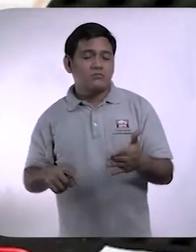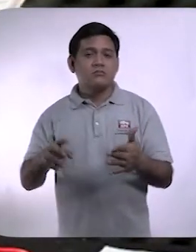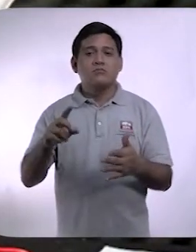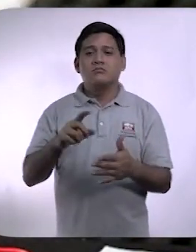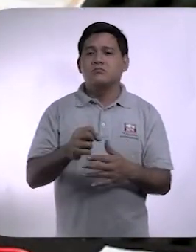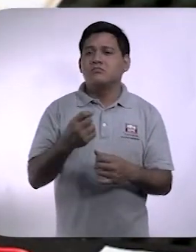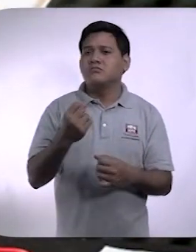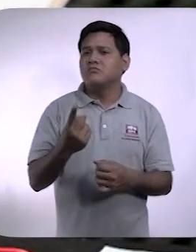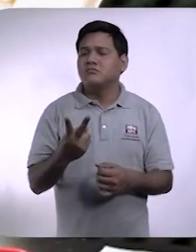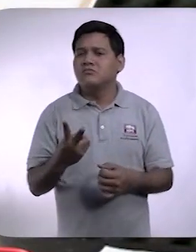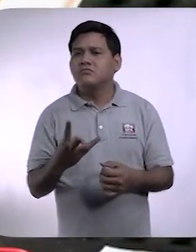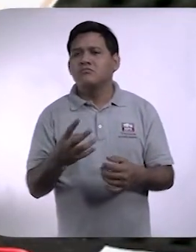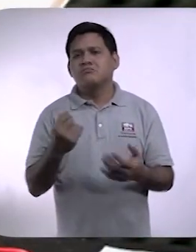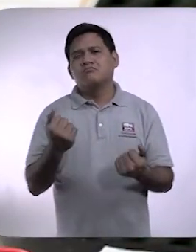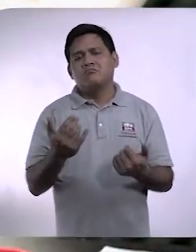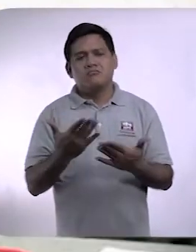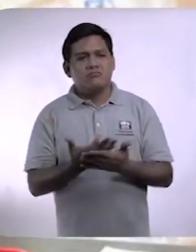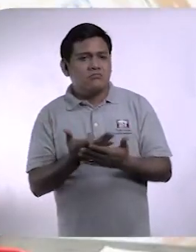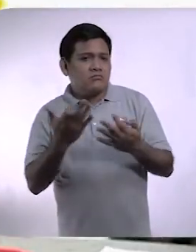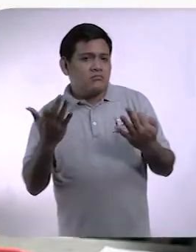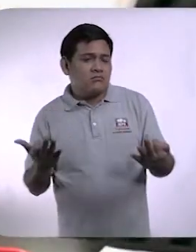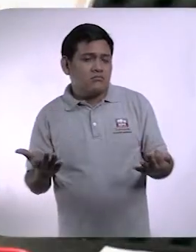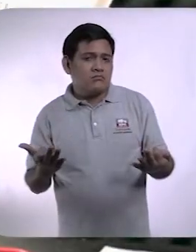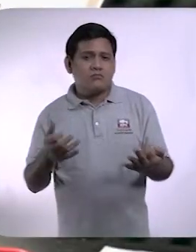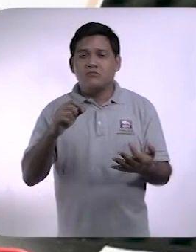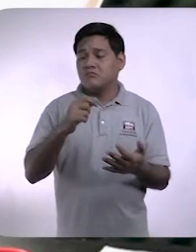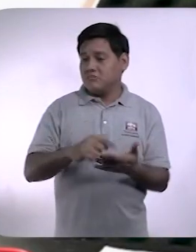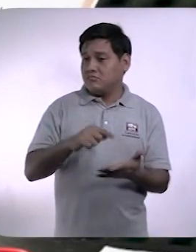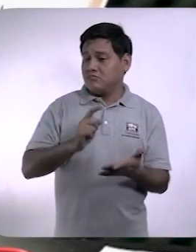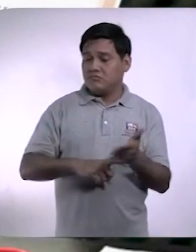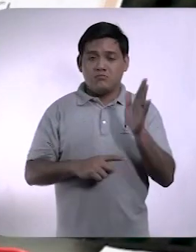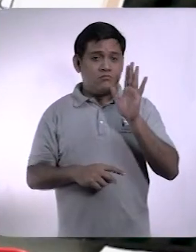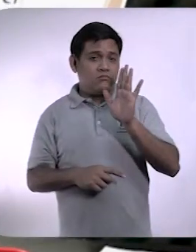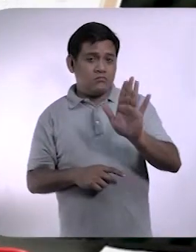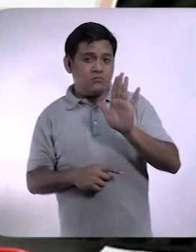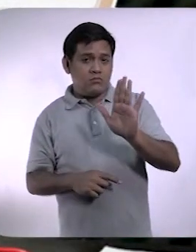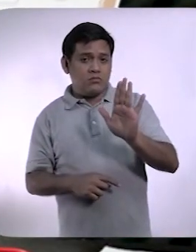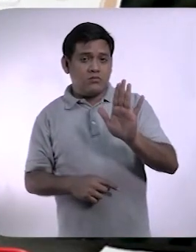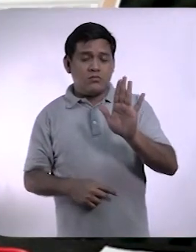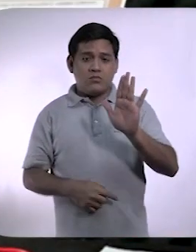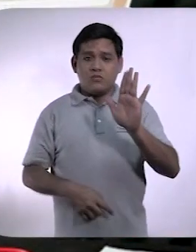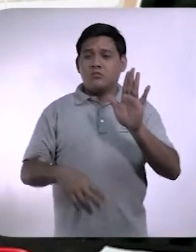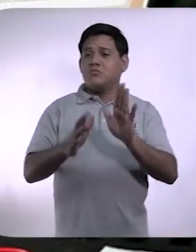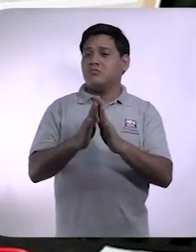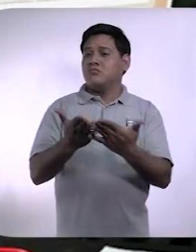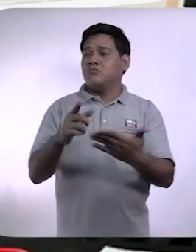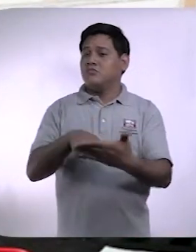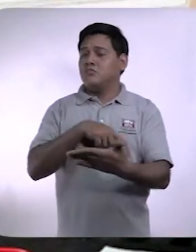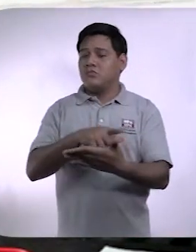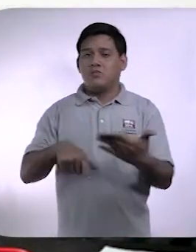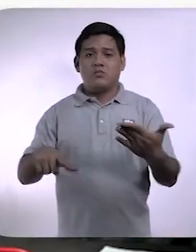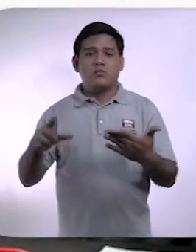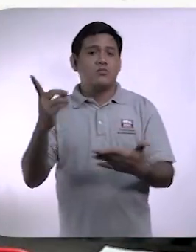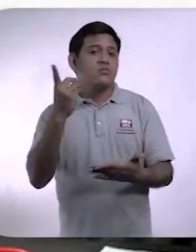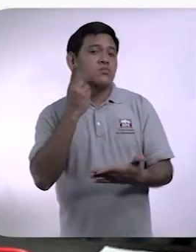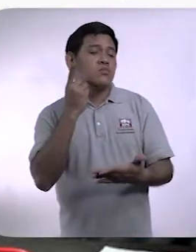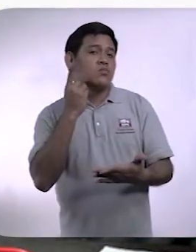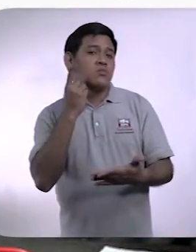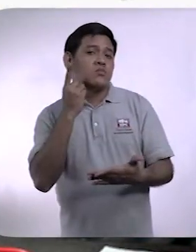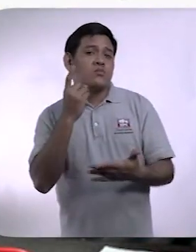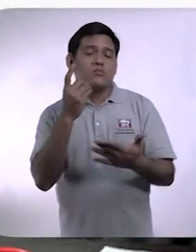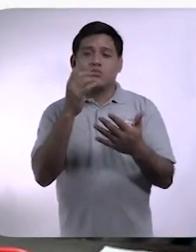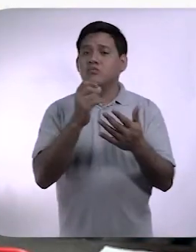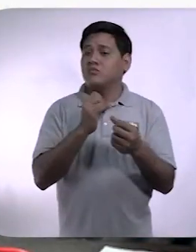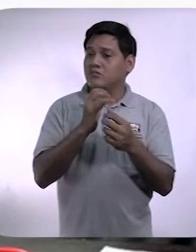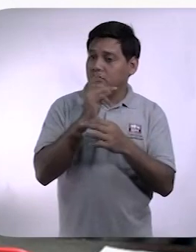voto es nulo. Es nulo. Ahora bien, aquí tengo la boleta de diputaciones. Este dato es muy